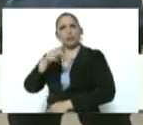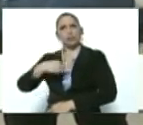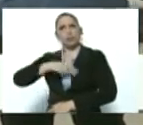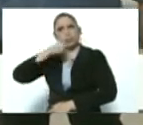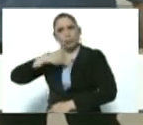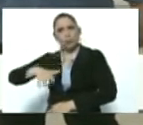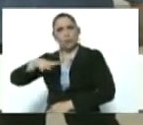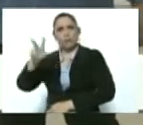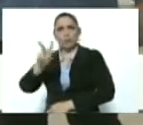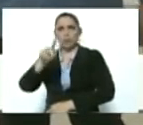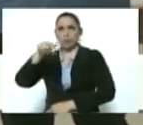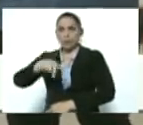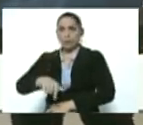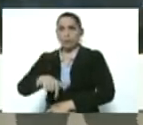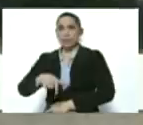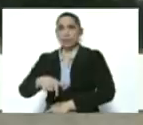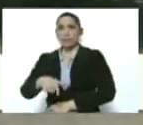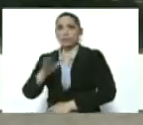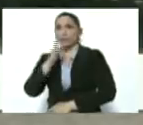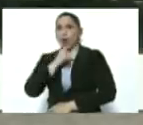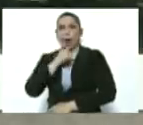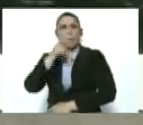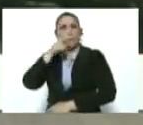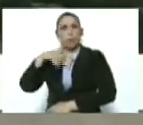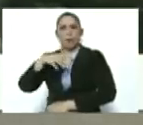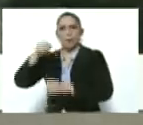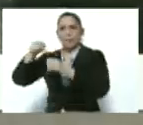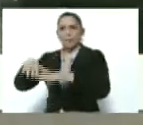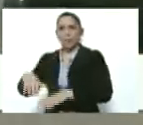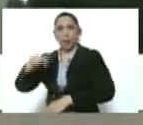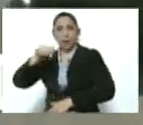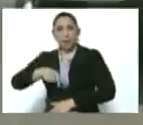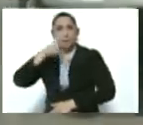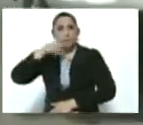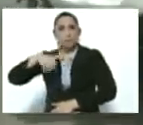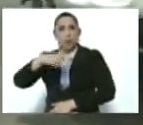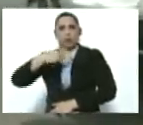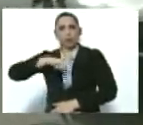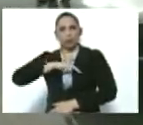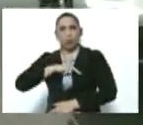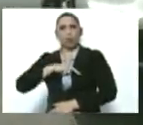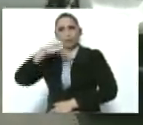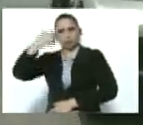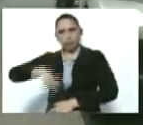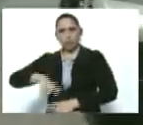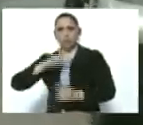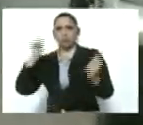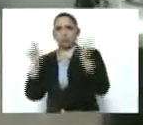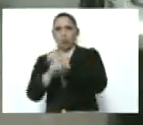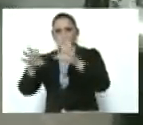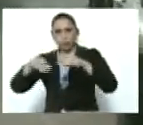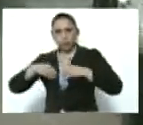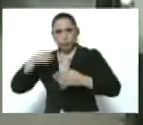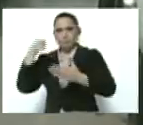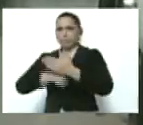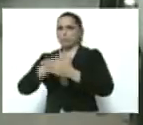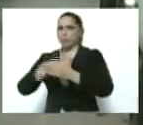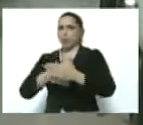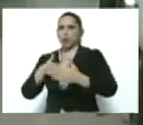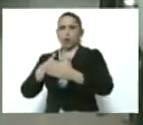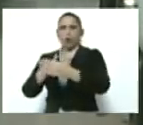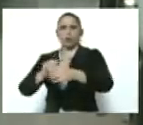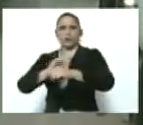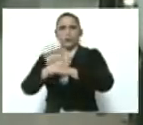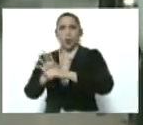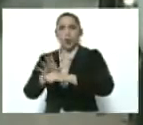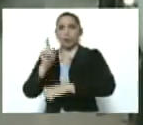venezolano que aquí no hay pueblos vencidos los comuneros y comuneras somos sujetos transformadores y asumimos esta lucha contra el cob y